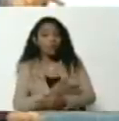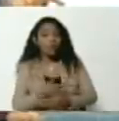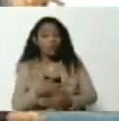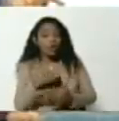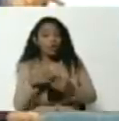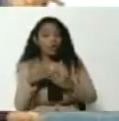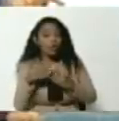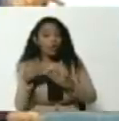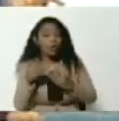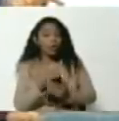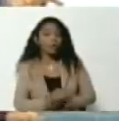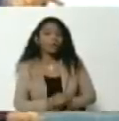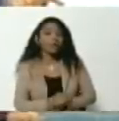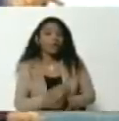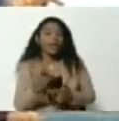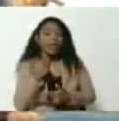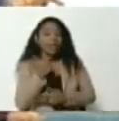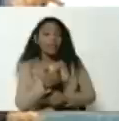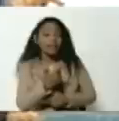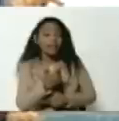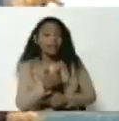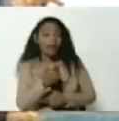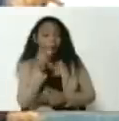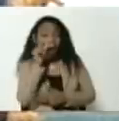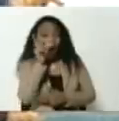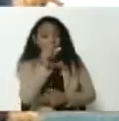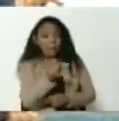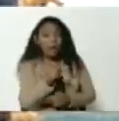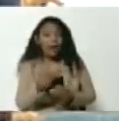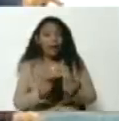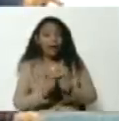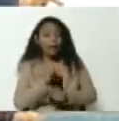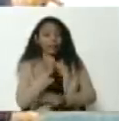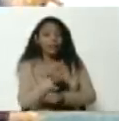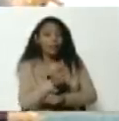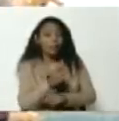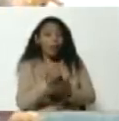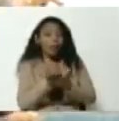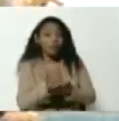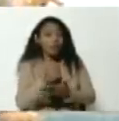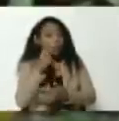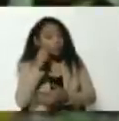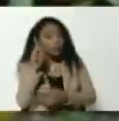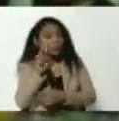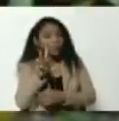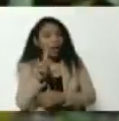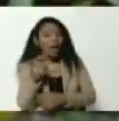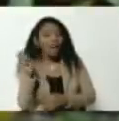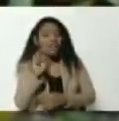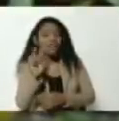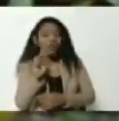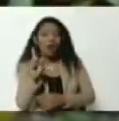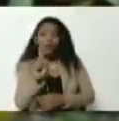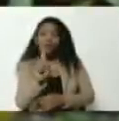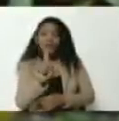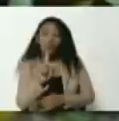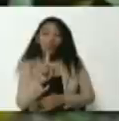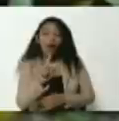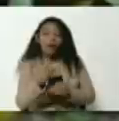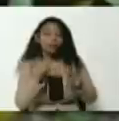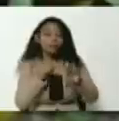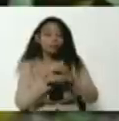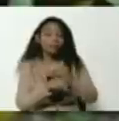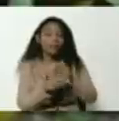millones de dólares que dice Mike Pompeo que le entregó para ayuda humanitaria a Venezuela no ha